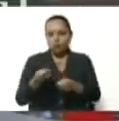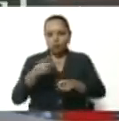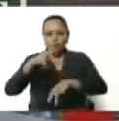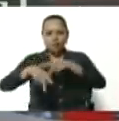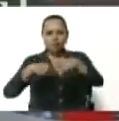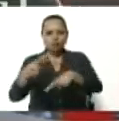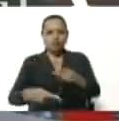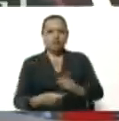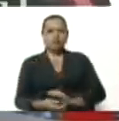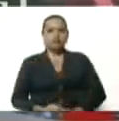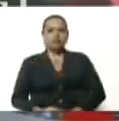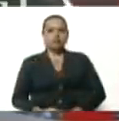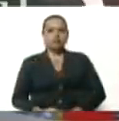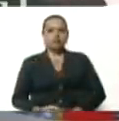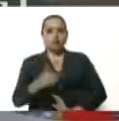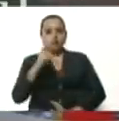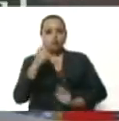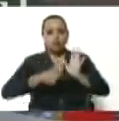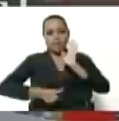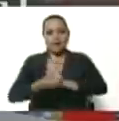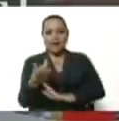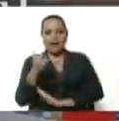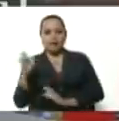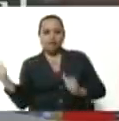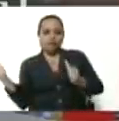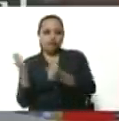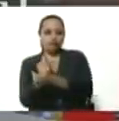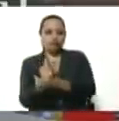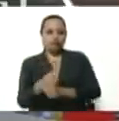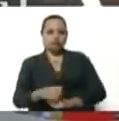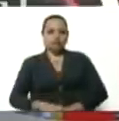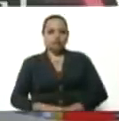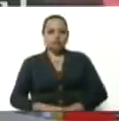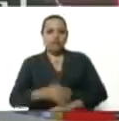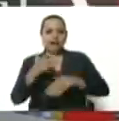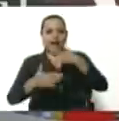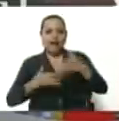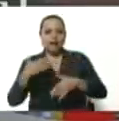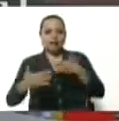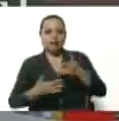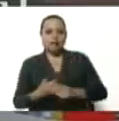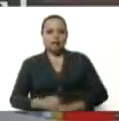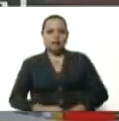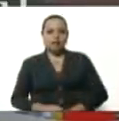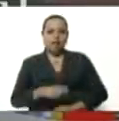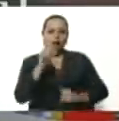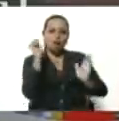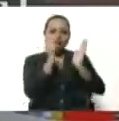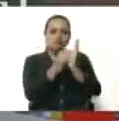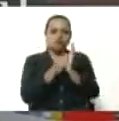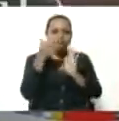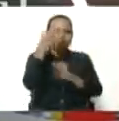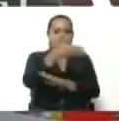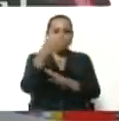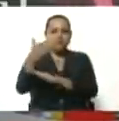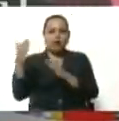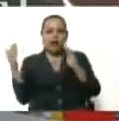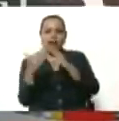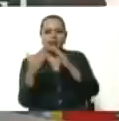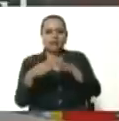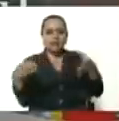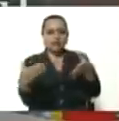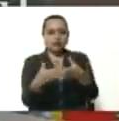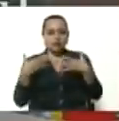de control. Y un caso que fue captado en jornada de despistaje que están haciendo nuestros equipos de